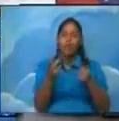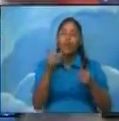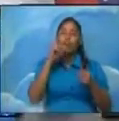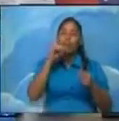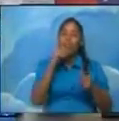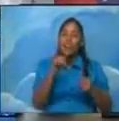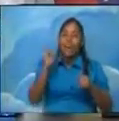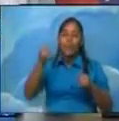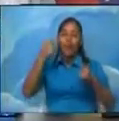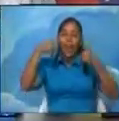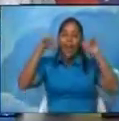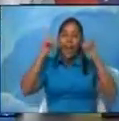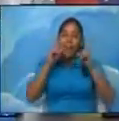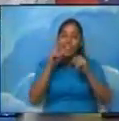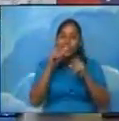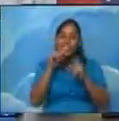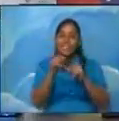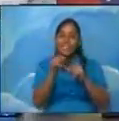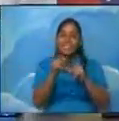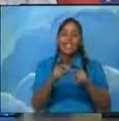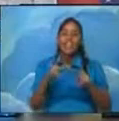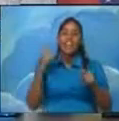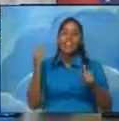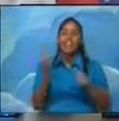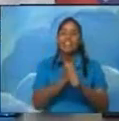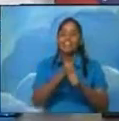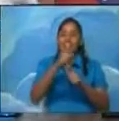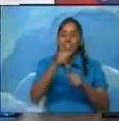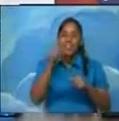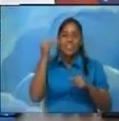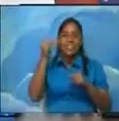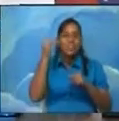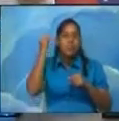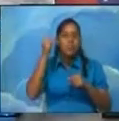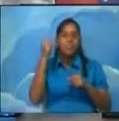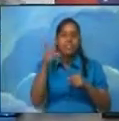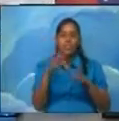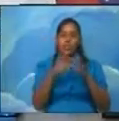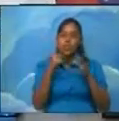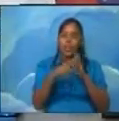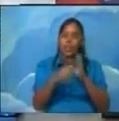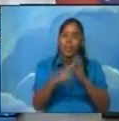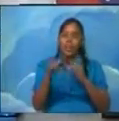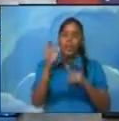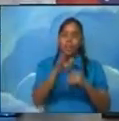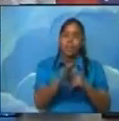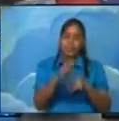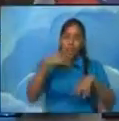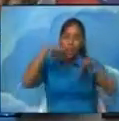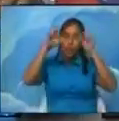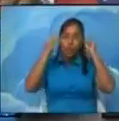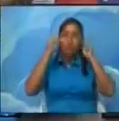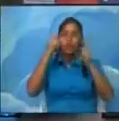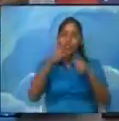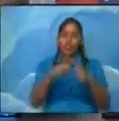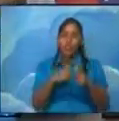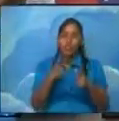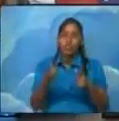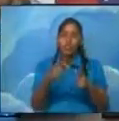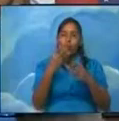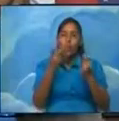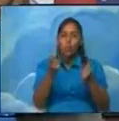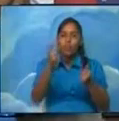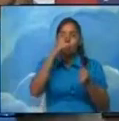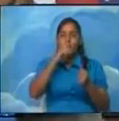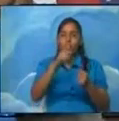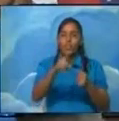a la gallina. ¡Ah! Ni estaba pensando yo en esa broma. ¡Ajá! Comprendo, comprendo. ¿Y cuántos años